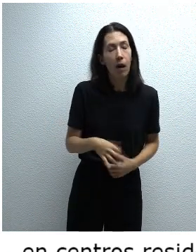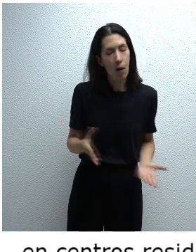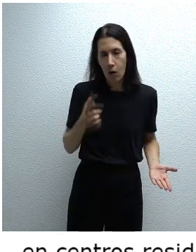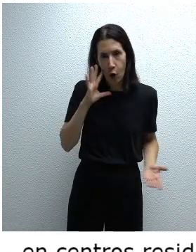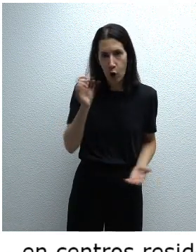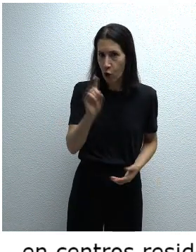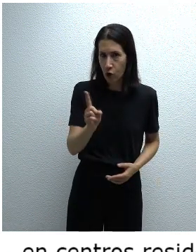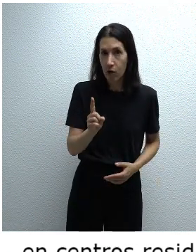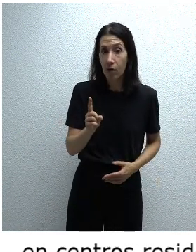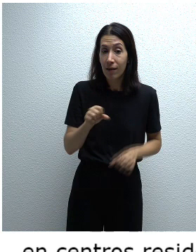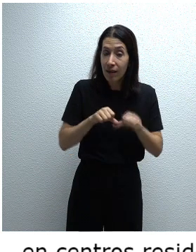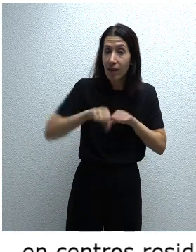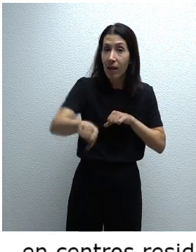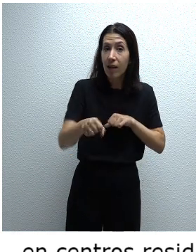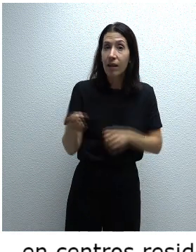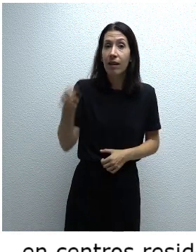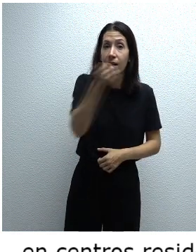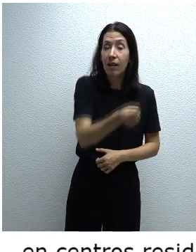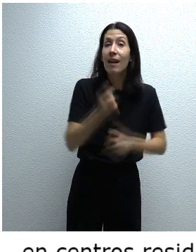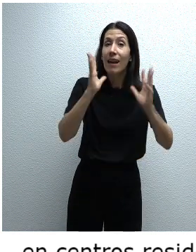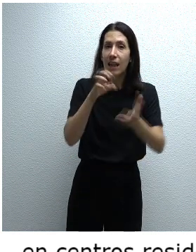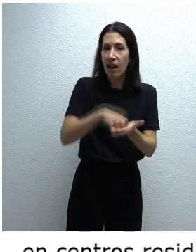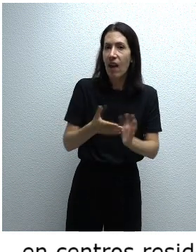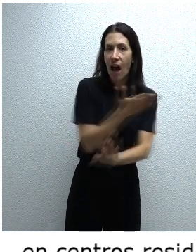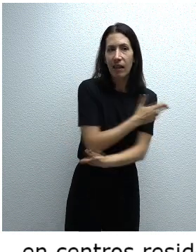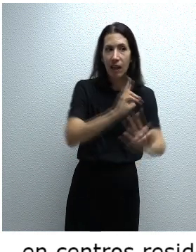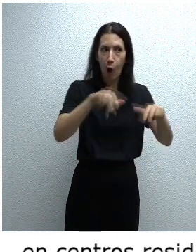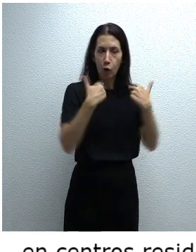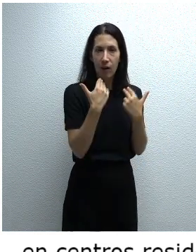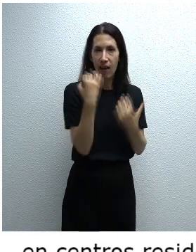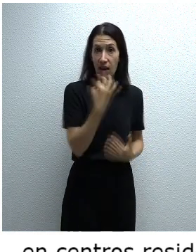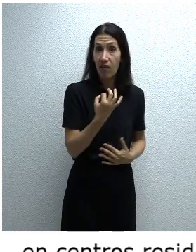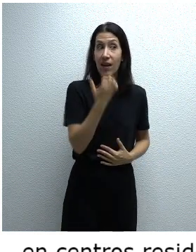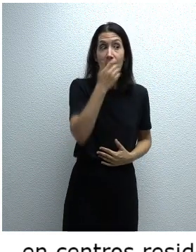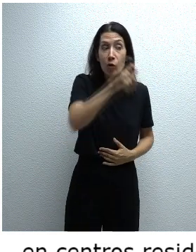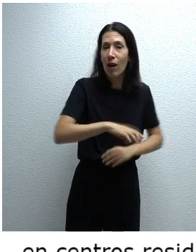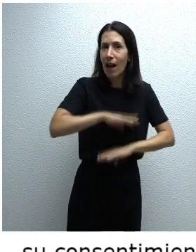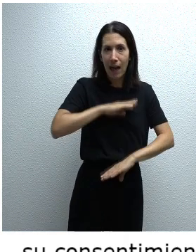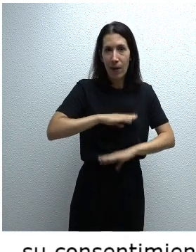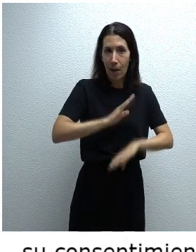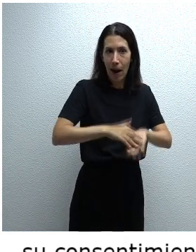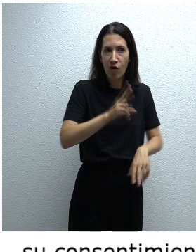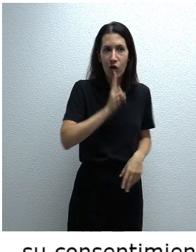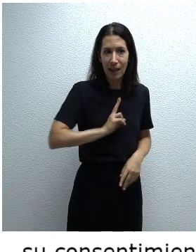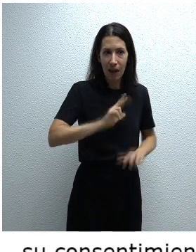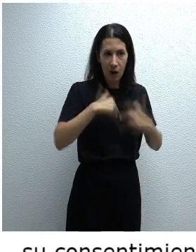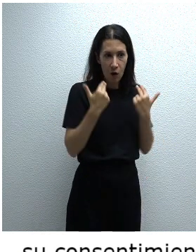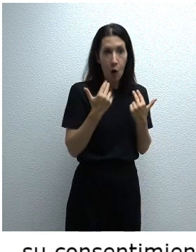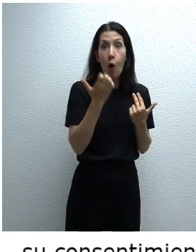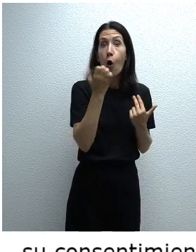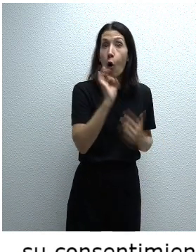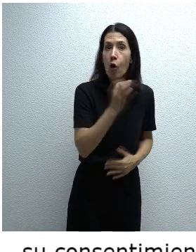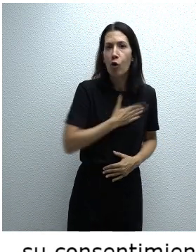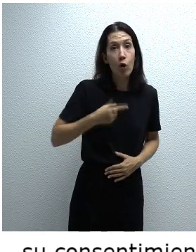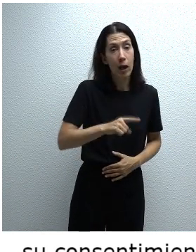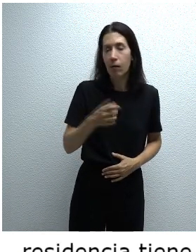un centro, en una residencia, tiene que contar con su consentimiento. Y si no tiene capacidad para prestarlo o si no quiere, entonces